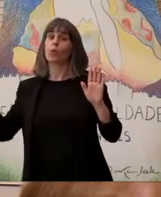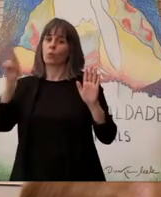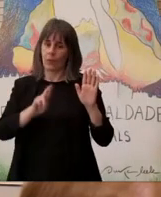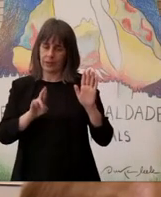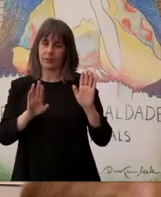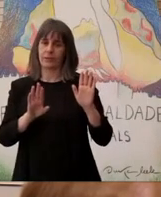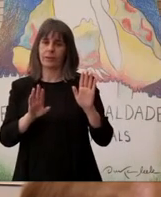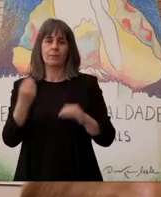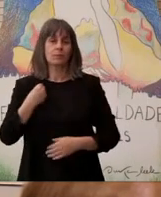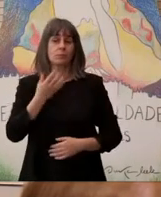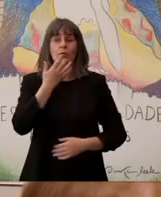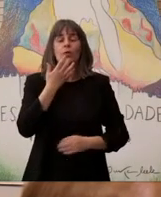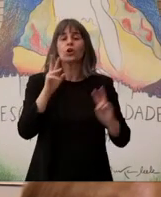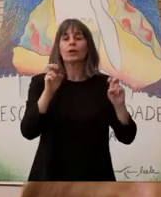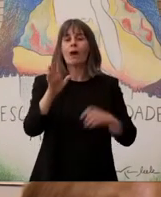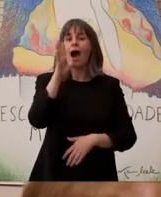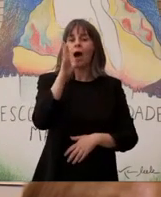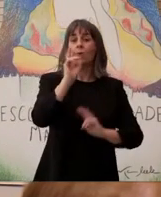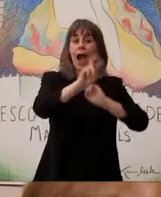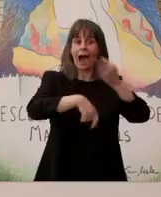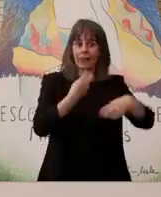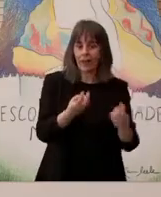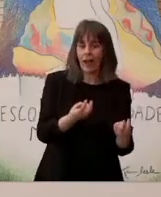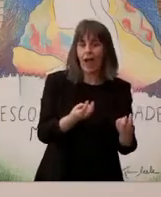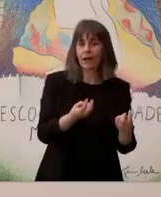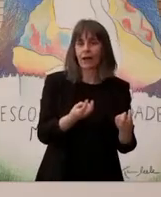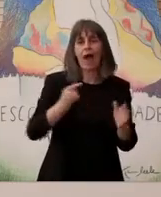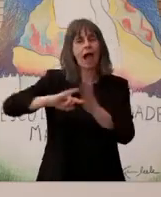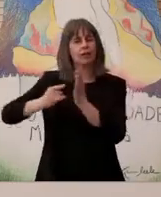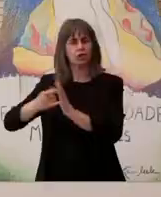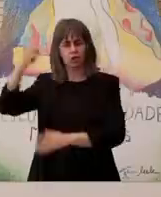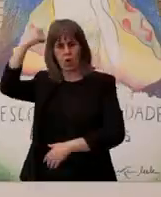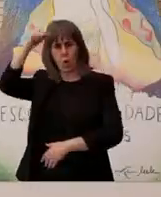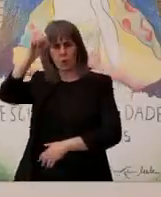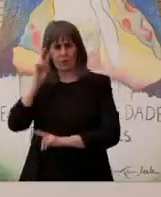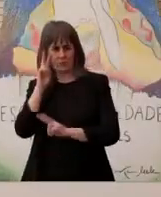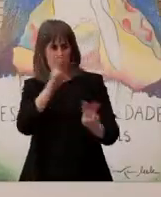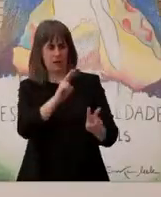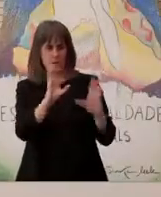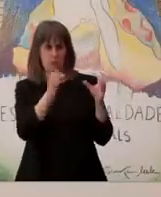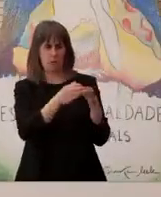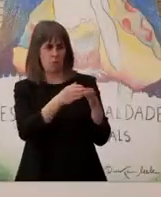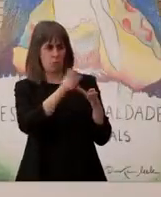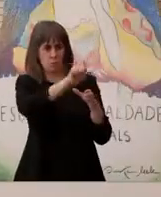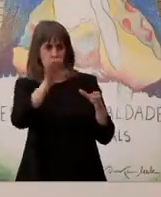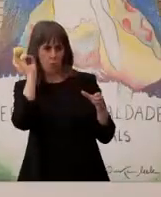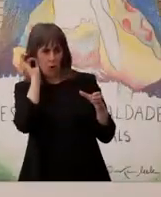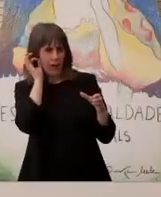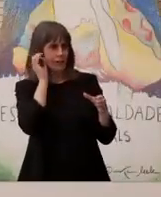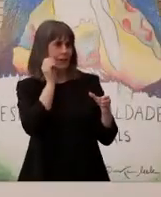pusiéramos o de reciclar agua arquitectos omes que veían Alí tantas mujeres a consiguieron a mollera directora una